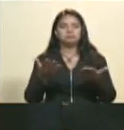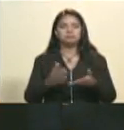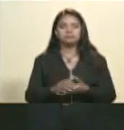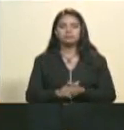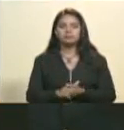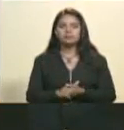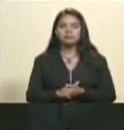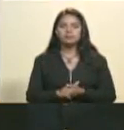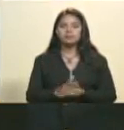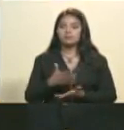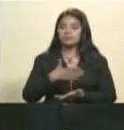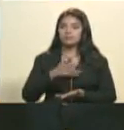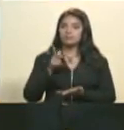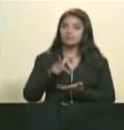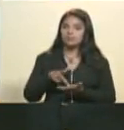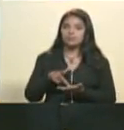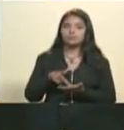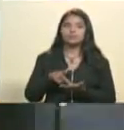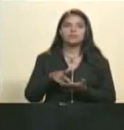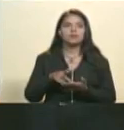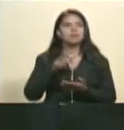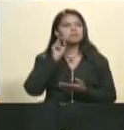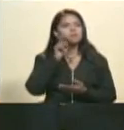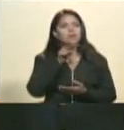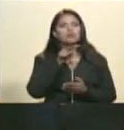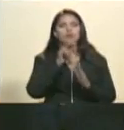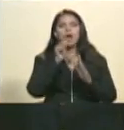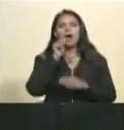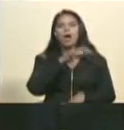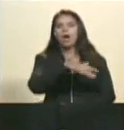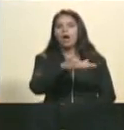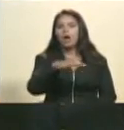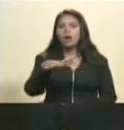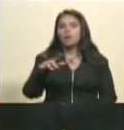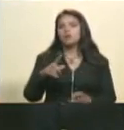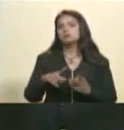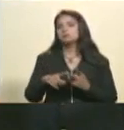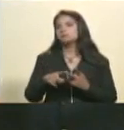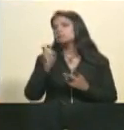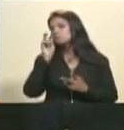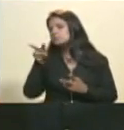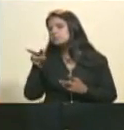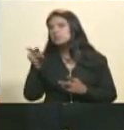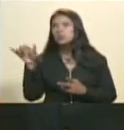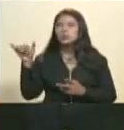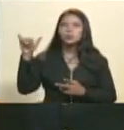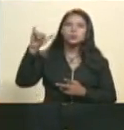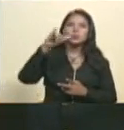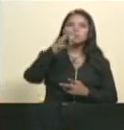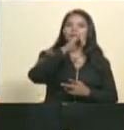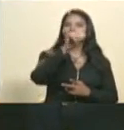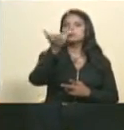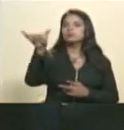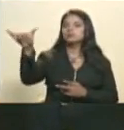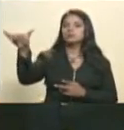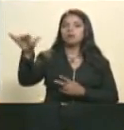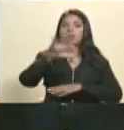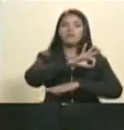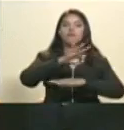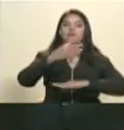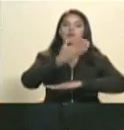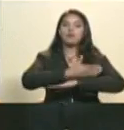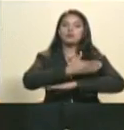con nuestra presencia en nuestros espacios acuáticos, con nuestra presencia en nuestros espacios continentales, en nuestras